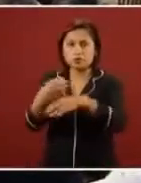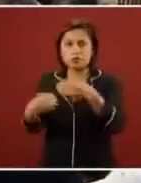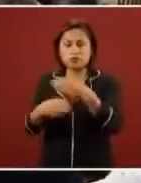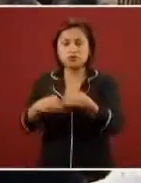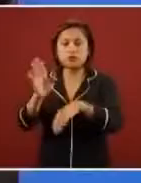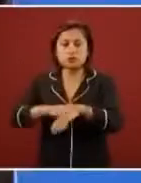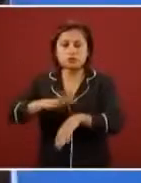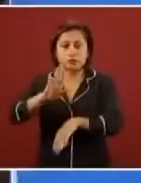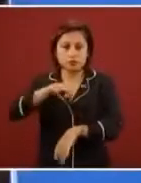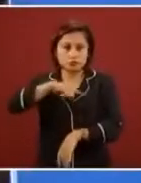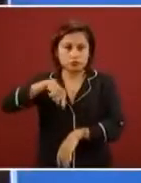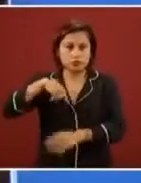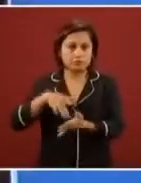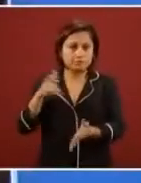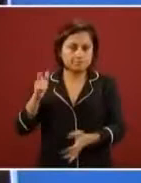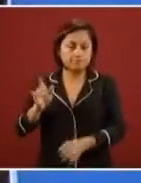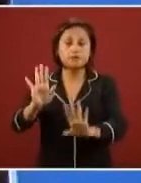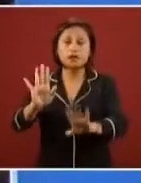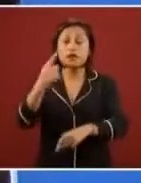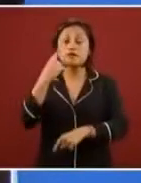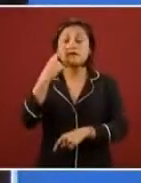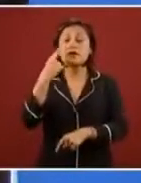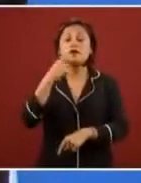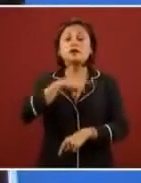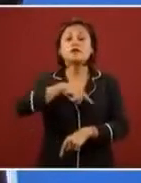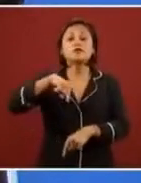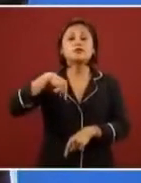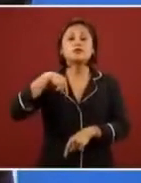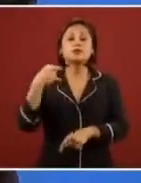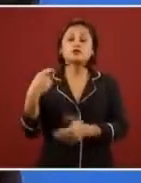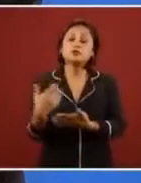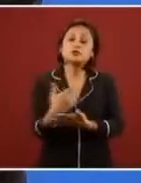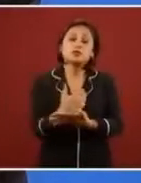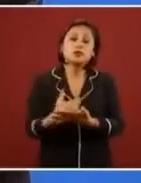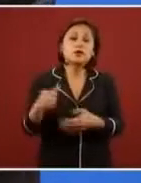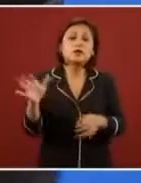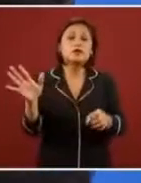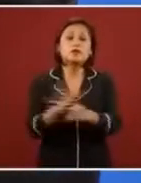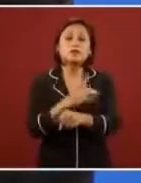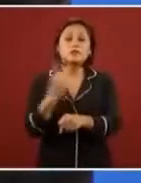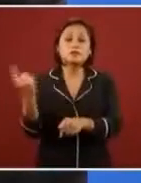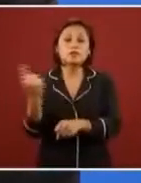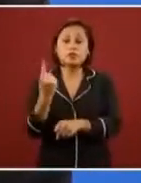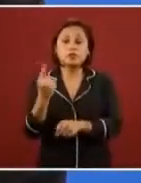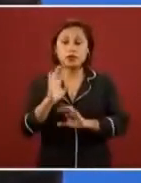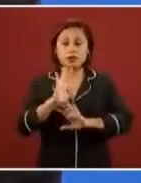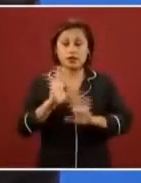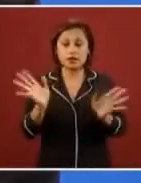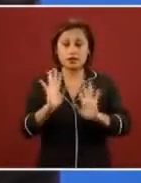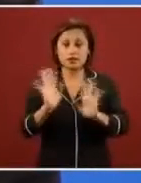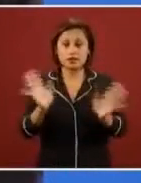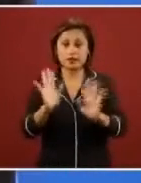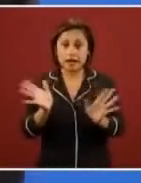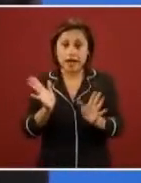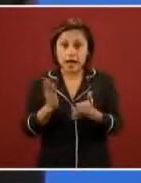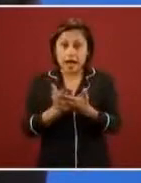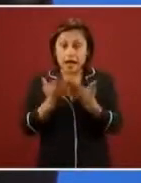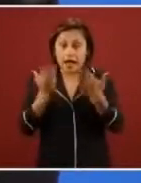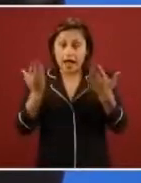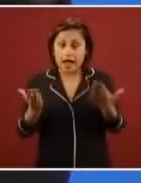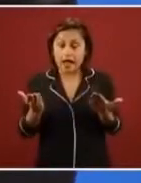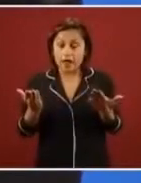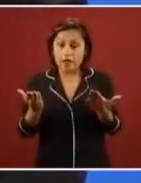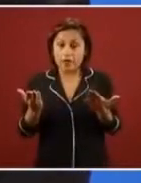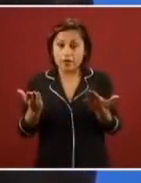ventaja. Tenemos ventaja porque ya no se permite el contubernio entre